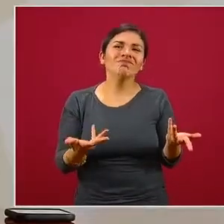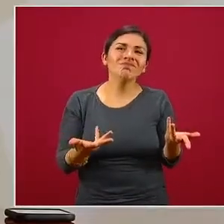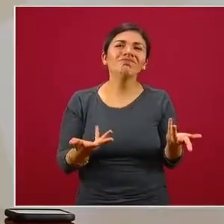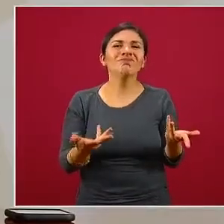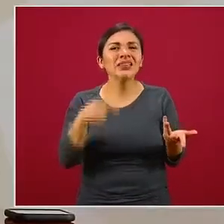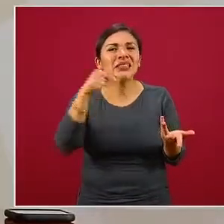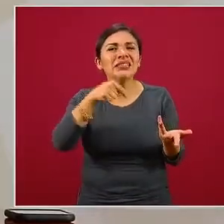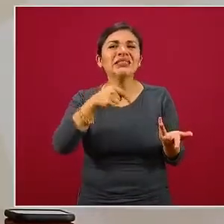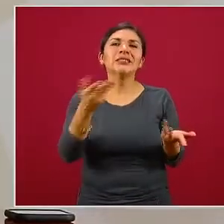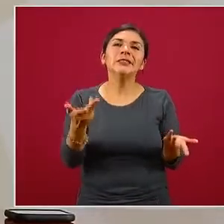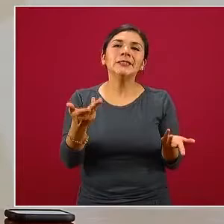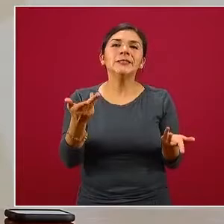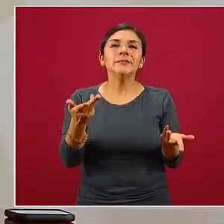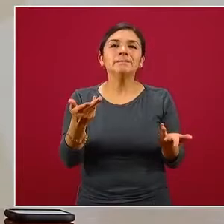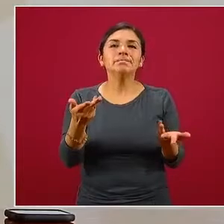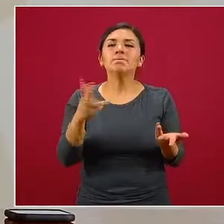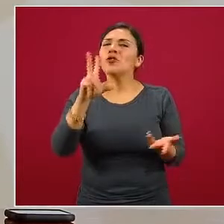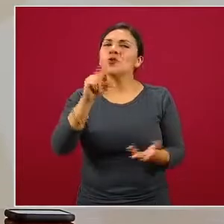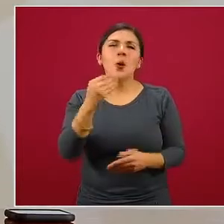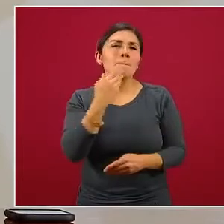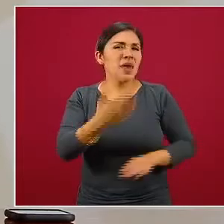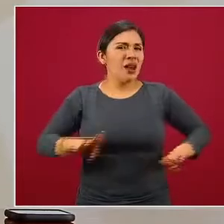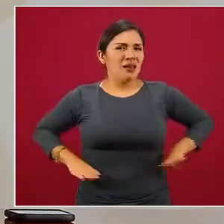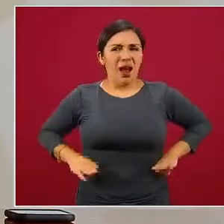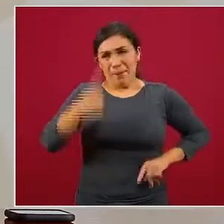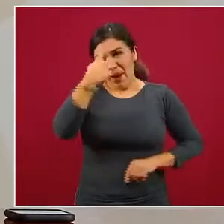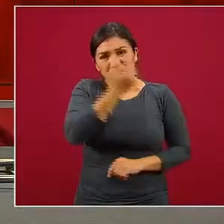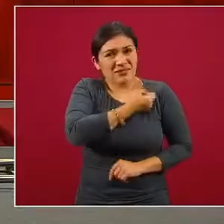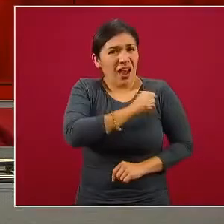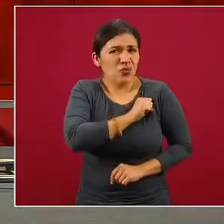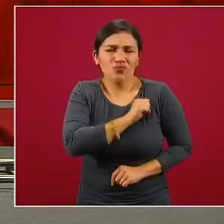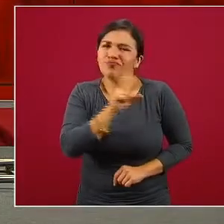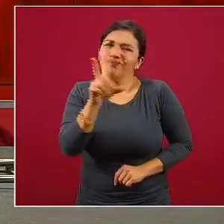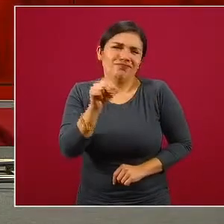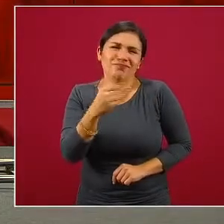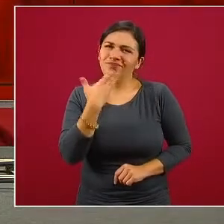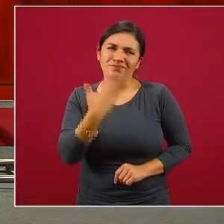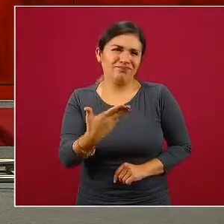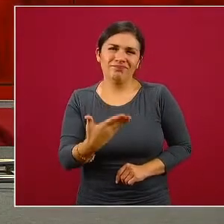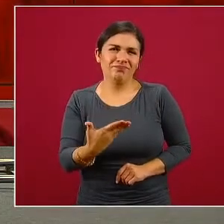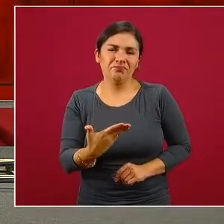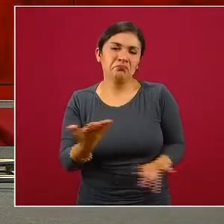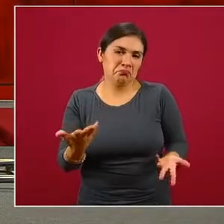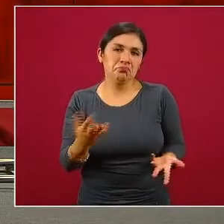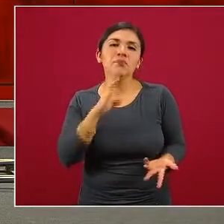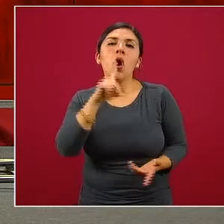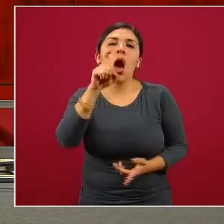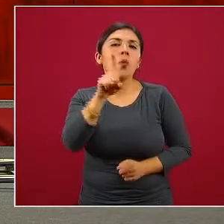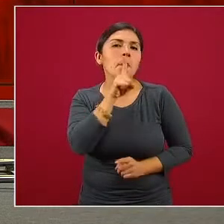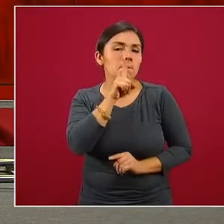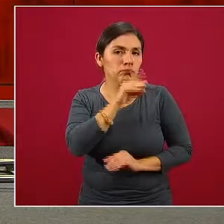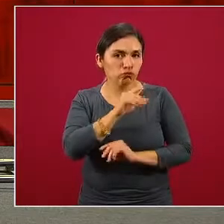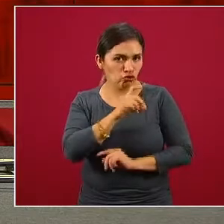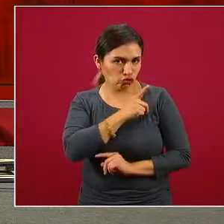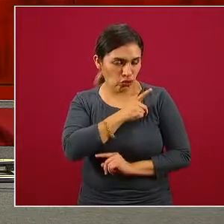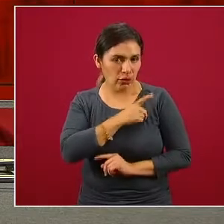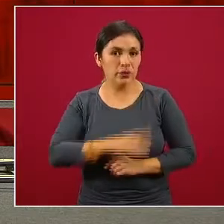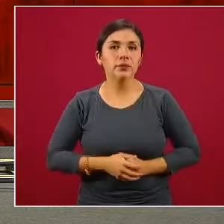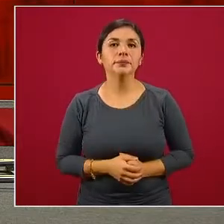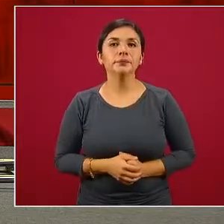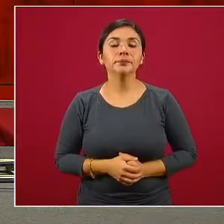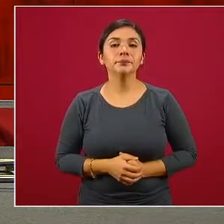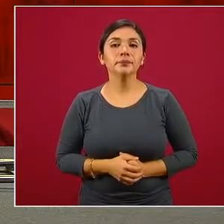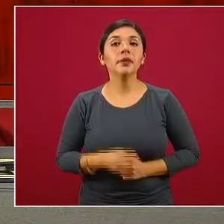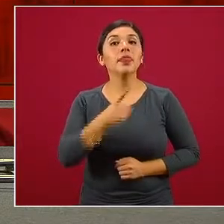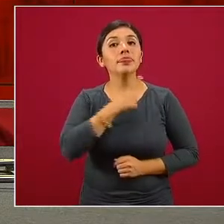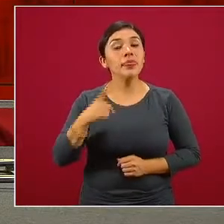cierta manera, inadecuadas para la salud, no convienen, entonces agua simple. Hay que